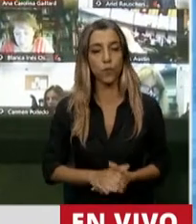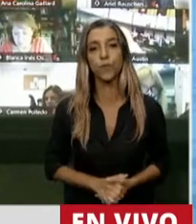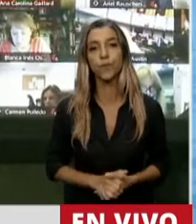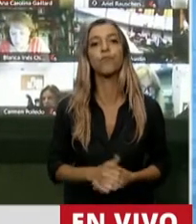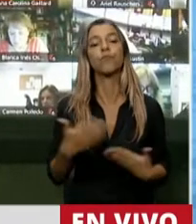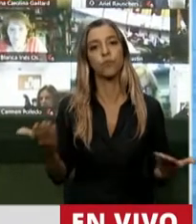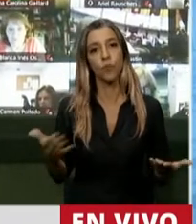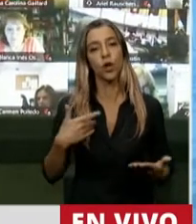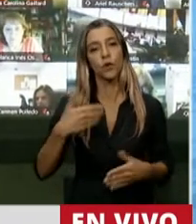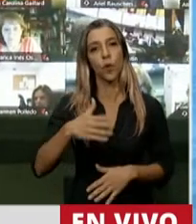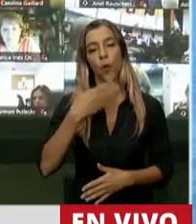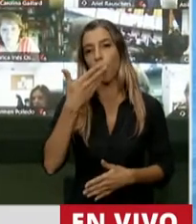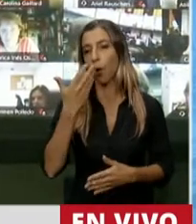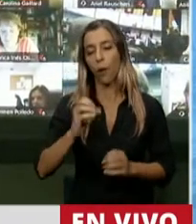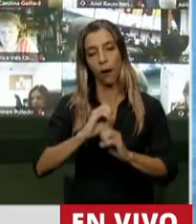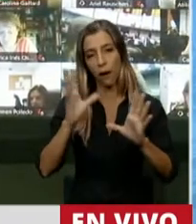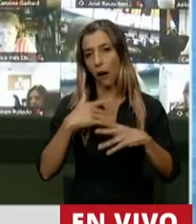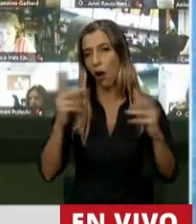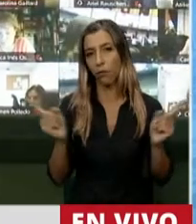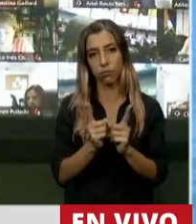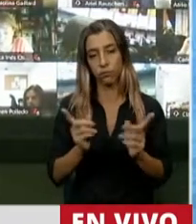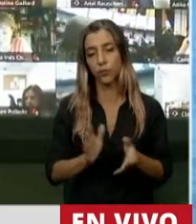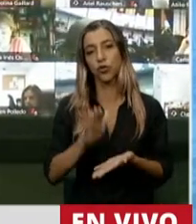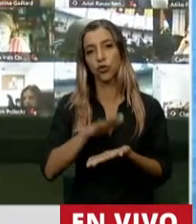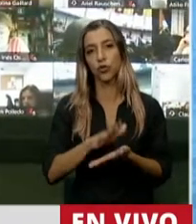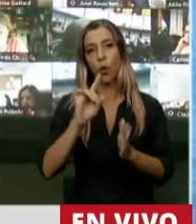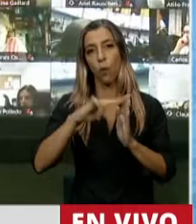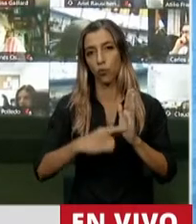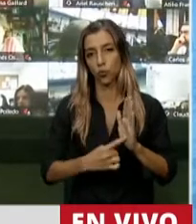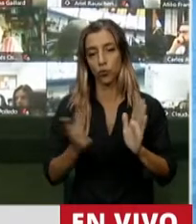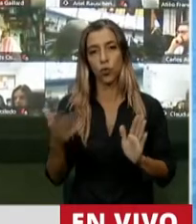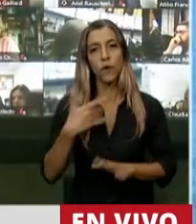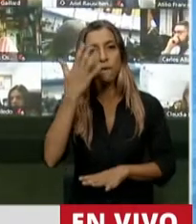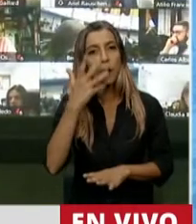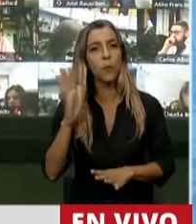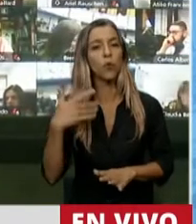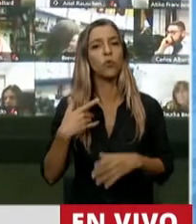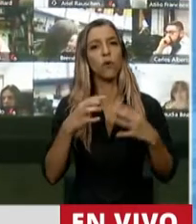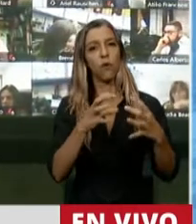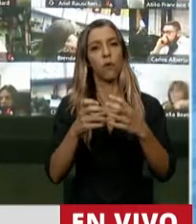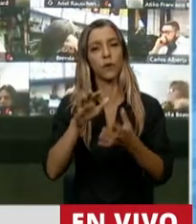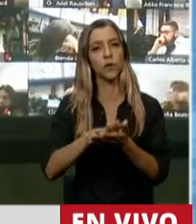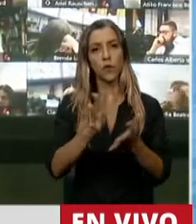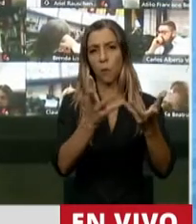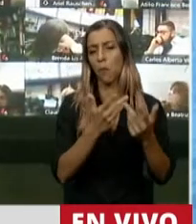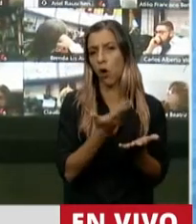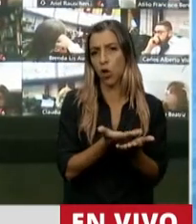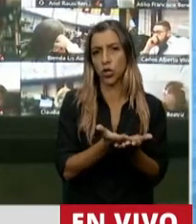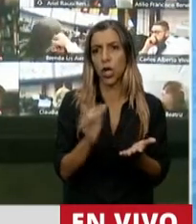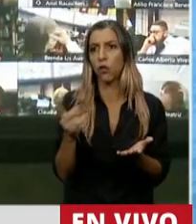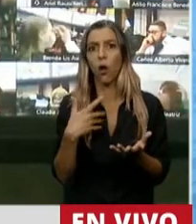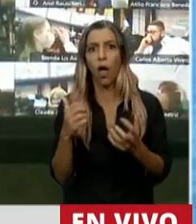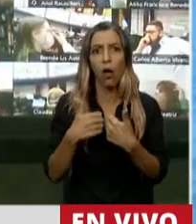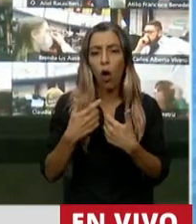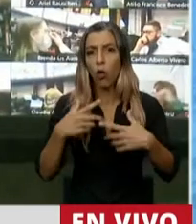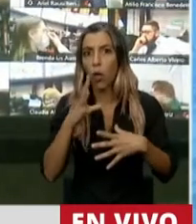conciso y concreto en algunas consideraciones. Sinceramente, me hubiese gustado debatir este proyecto, que no es tabú para nadie, en